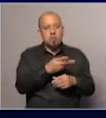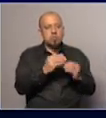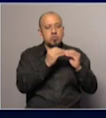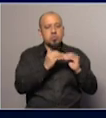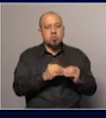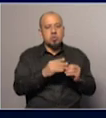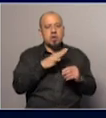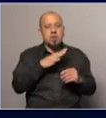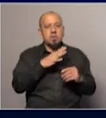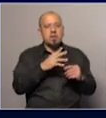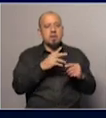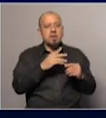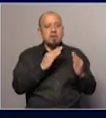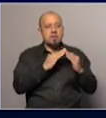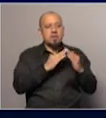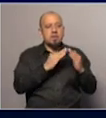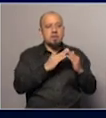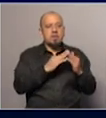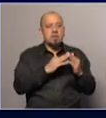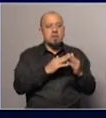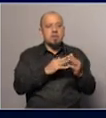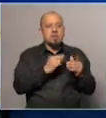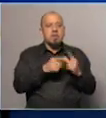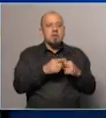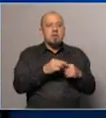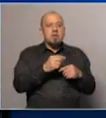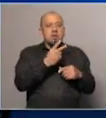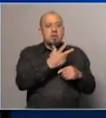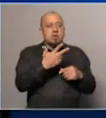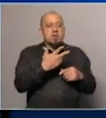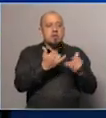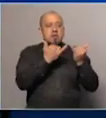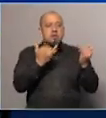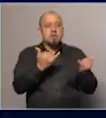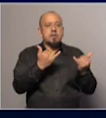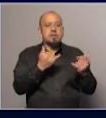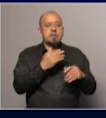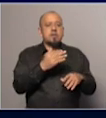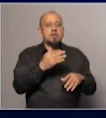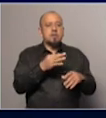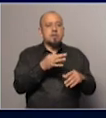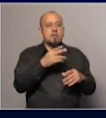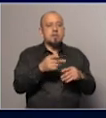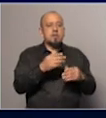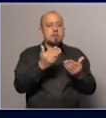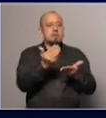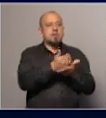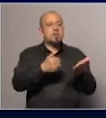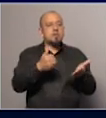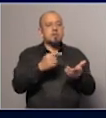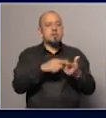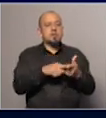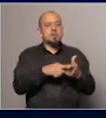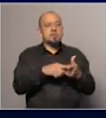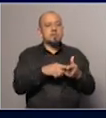vivienda que de ese decreto el previo a la pandemia son dos o tres días antes que que se emite se había excluido por ejemplo